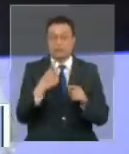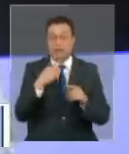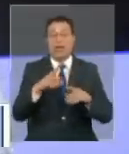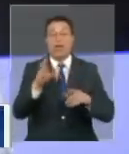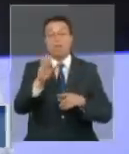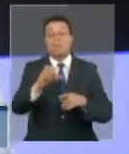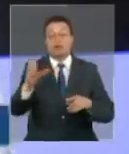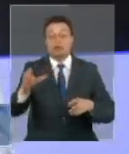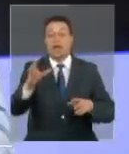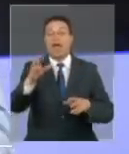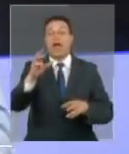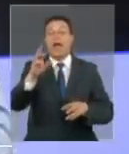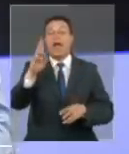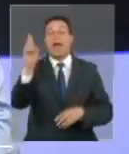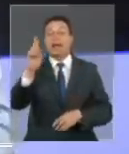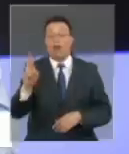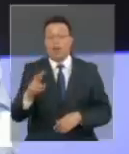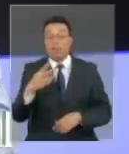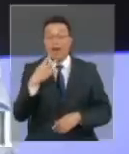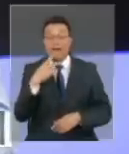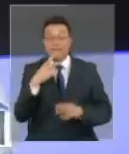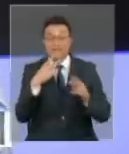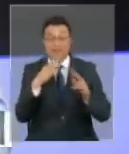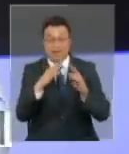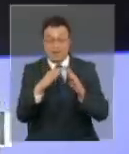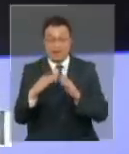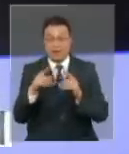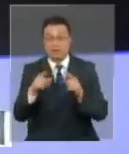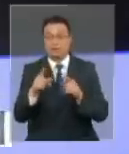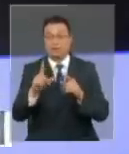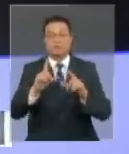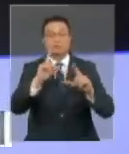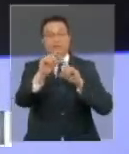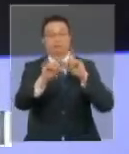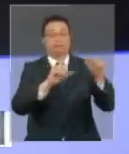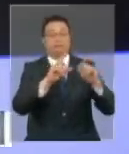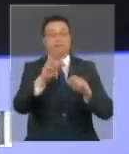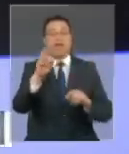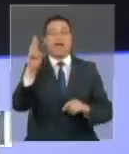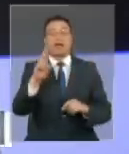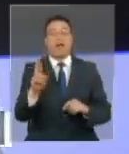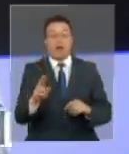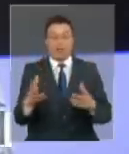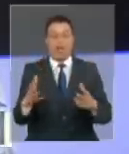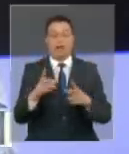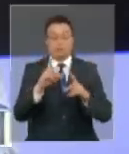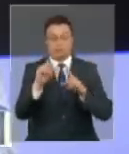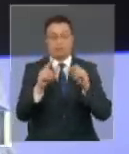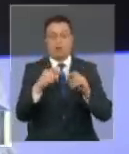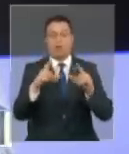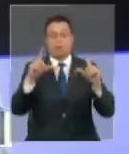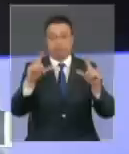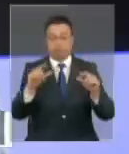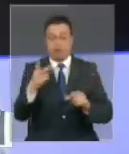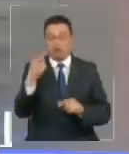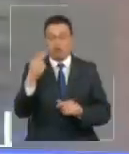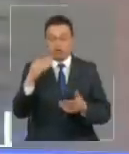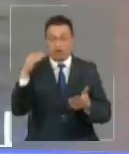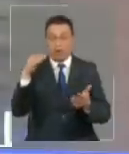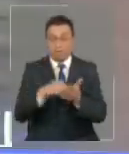la gente de Recoleta en los últimos 3 años se ha escapado de Recoleta, hemos disminuido